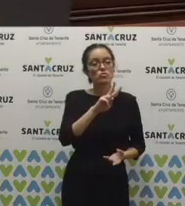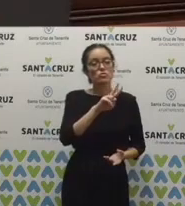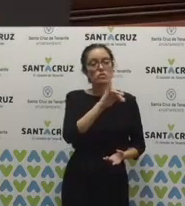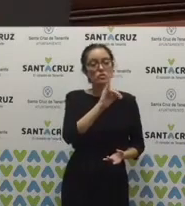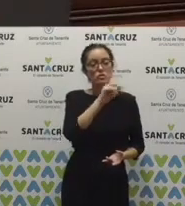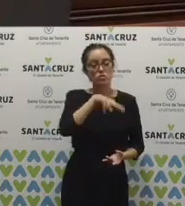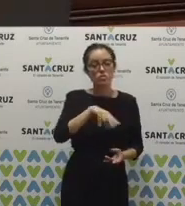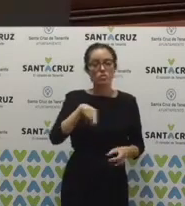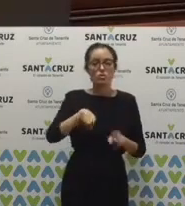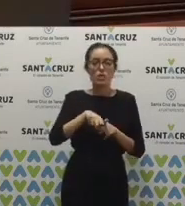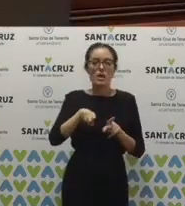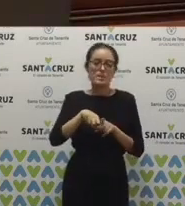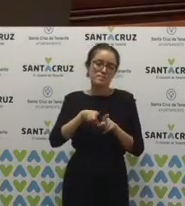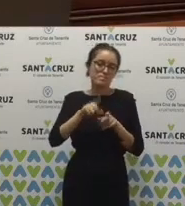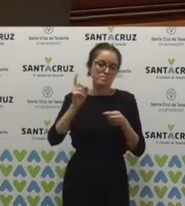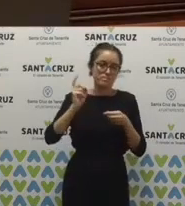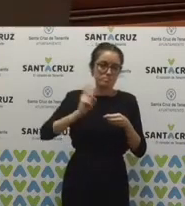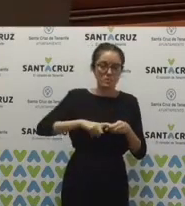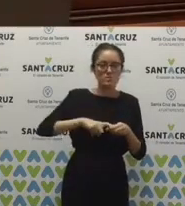consejo social